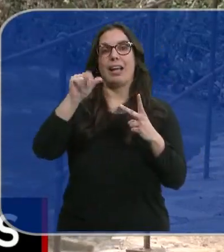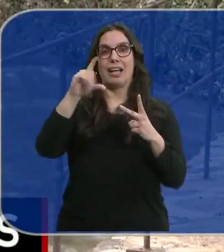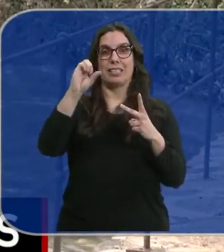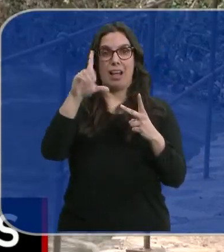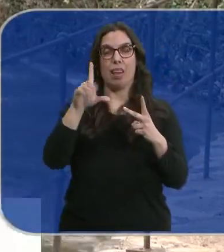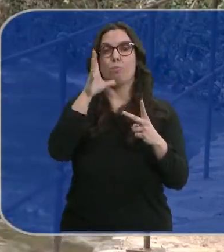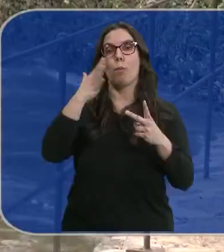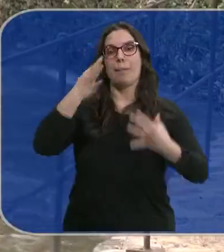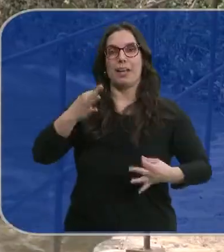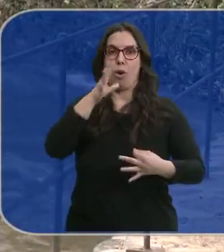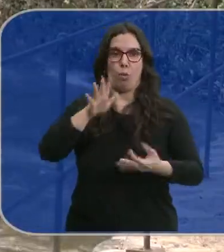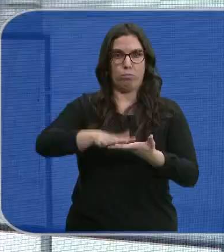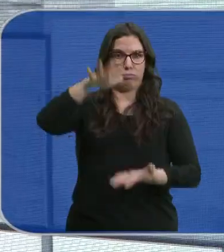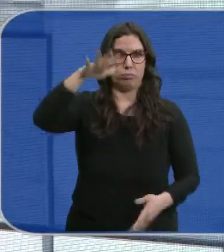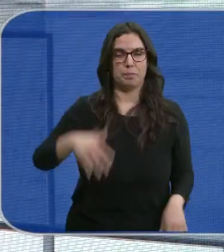calzada.